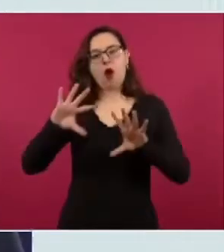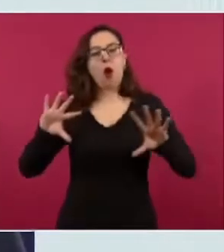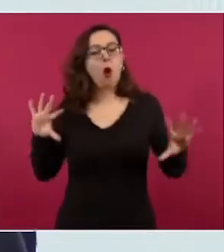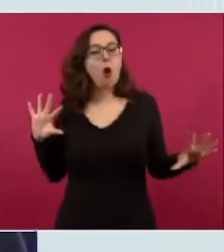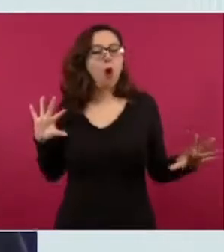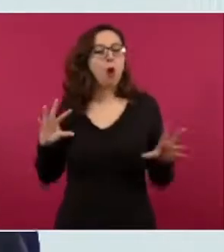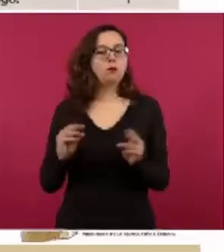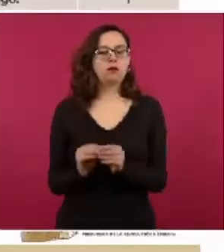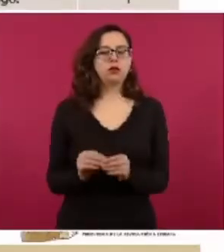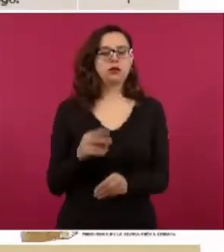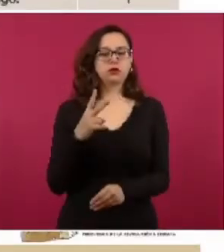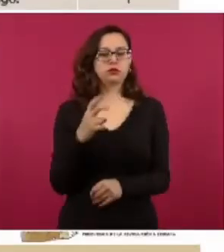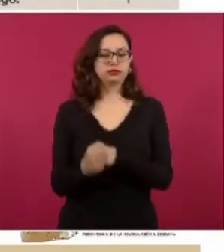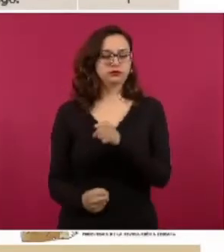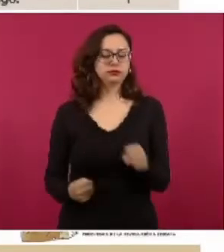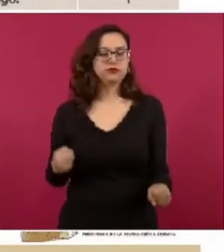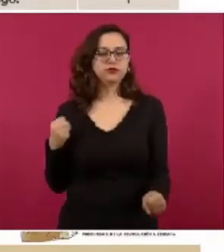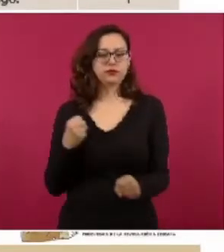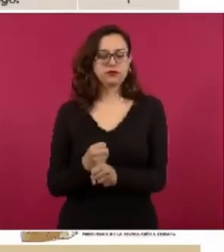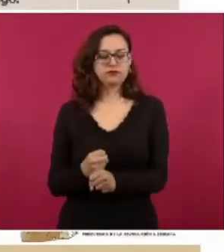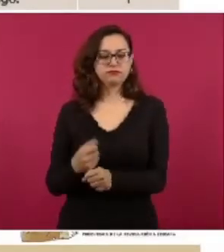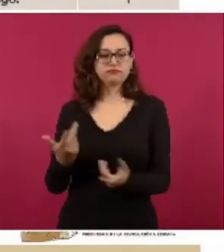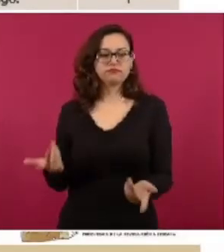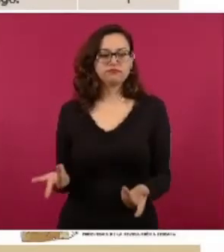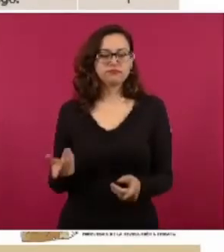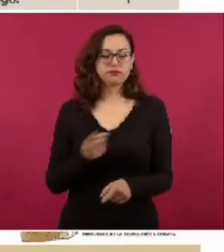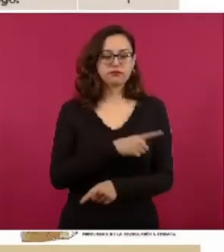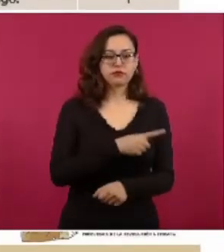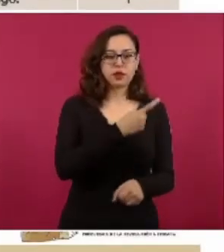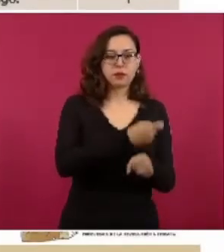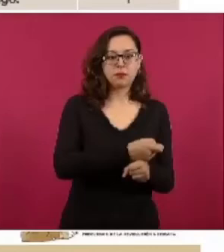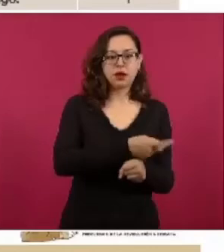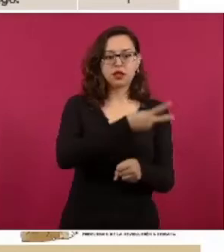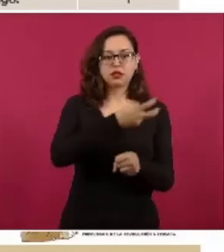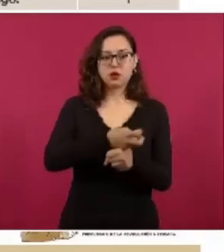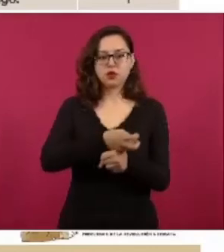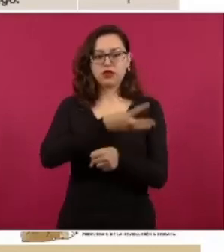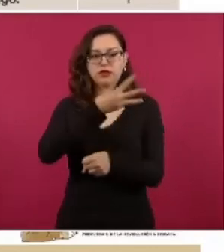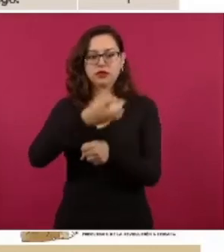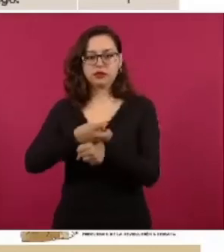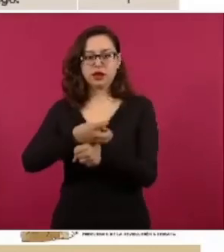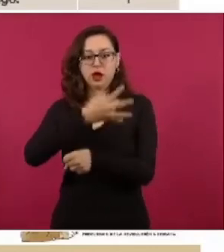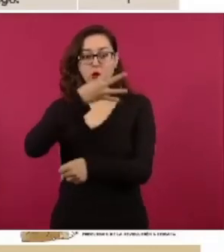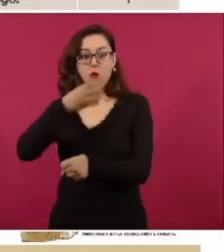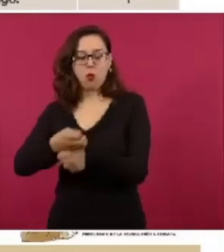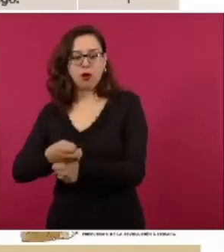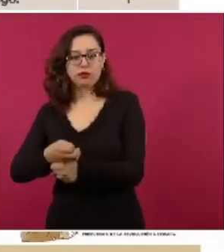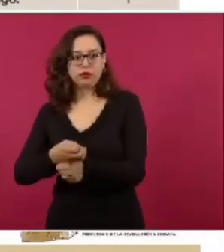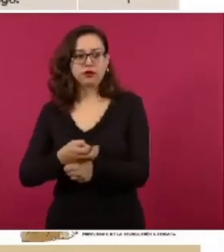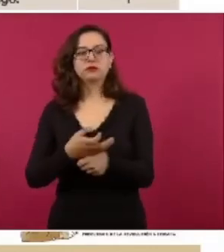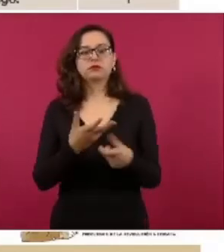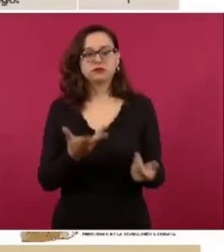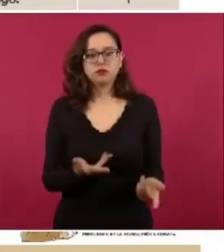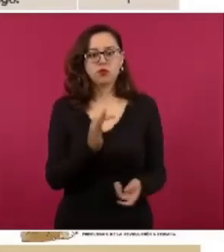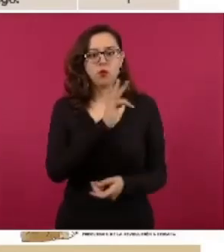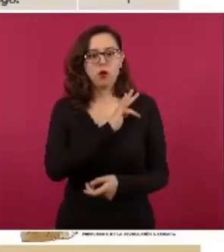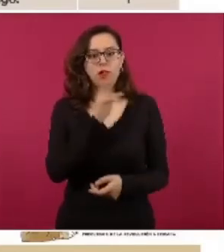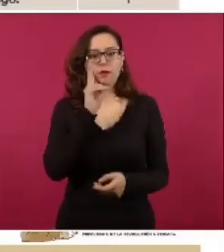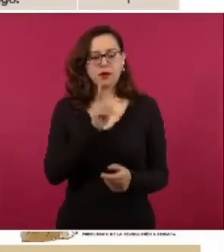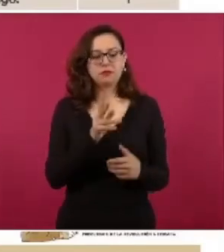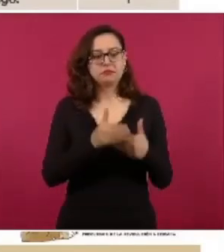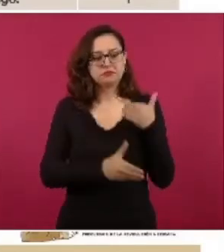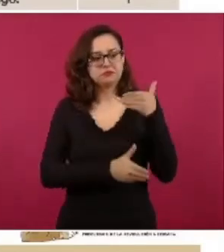perspectiva. Las sucesivas olas 2, 3, 4 y 5 van mostrando esta reducción